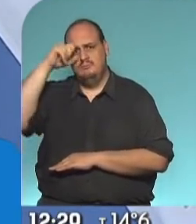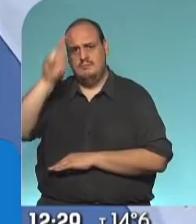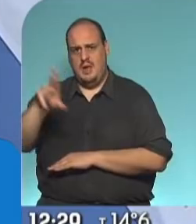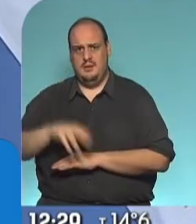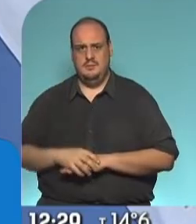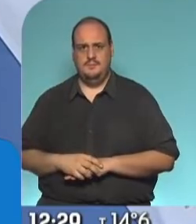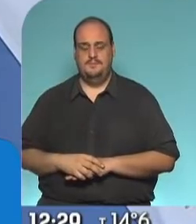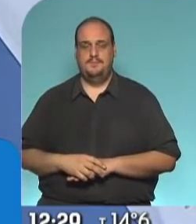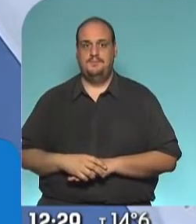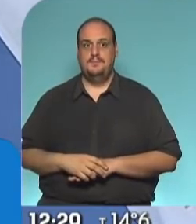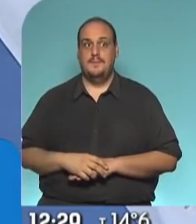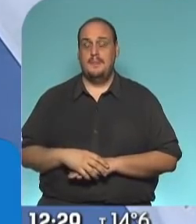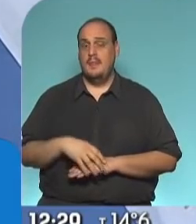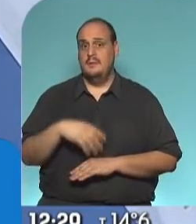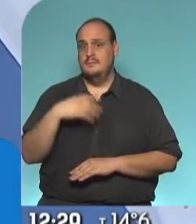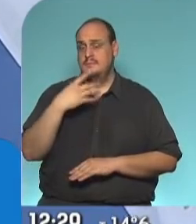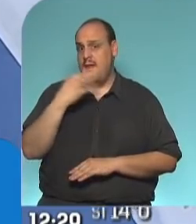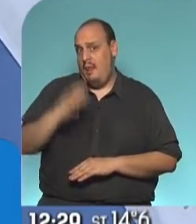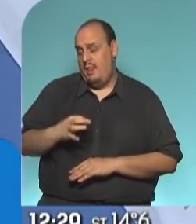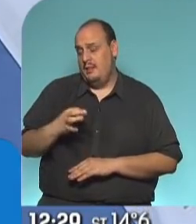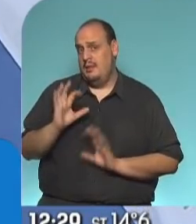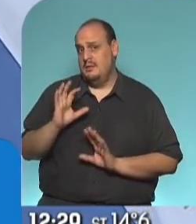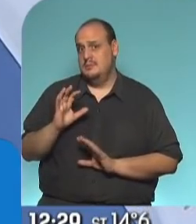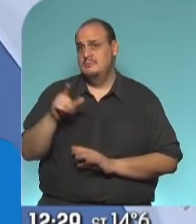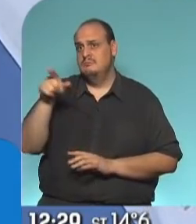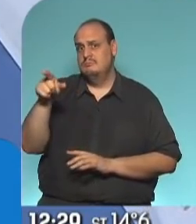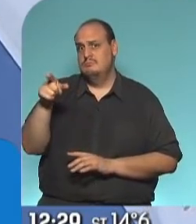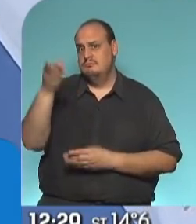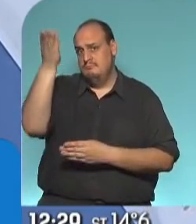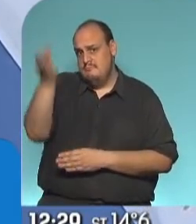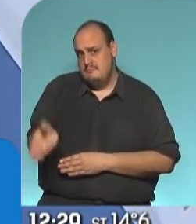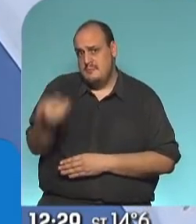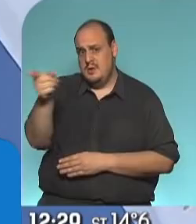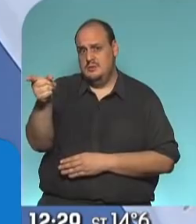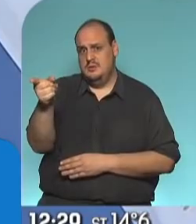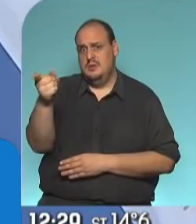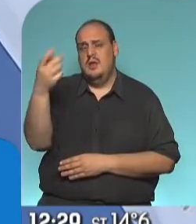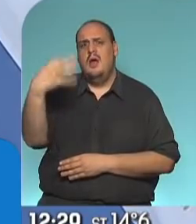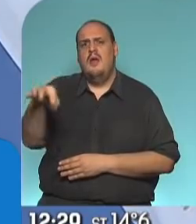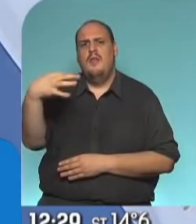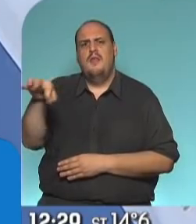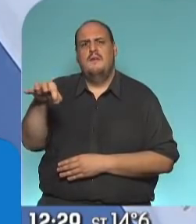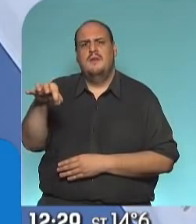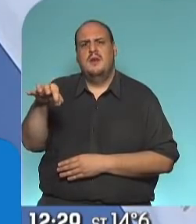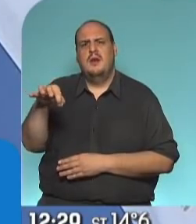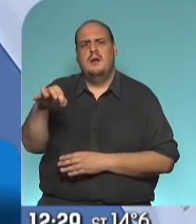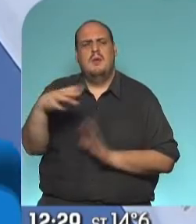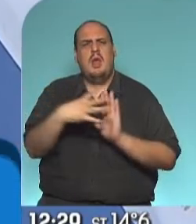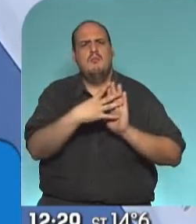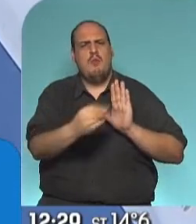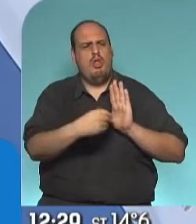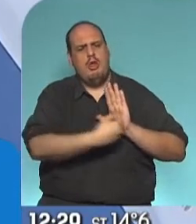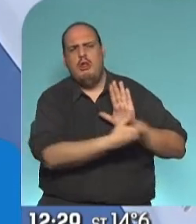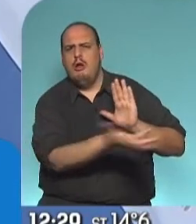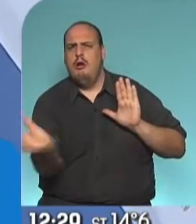La realidad dice que su figura debería ser para todos y todas, para cada uno de nosotros